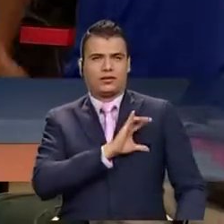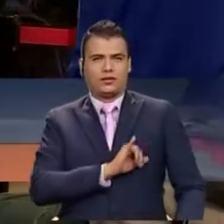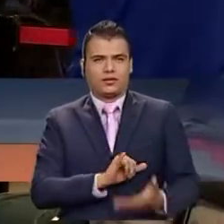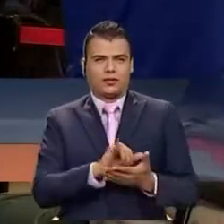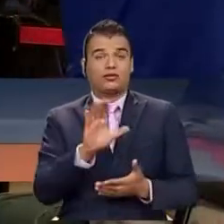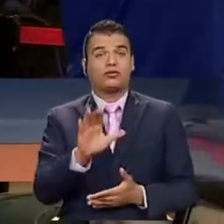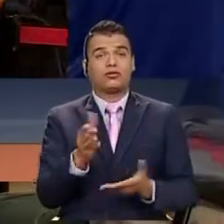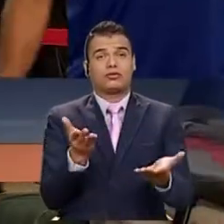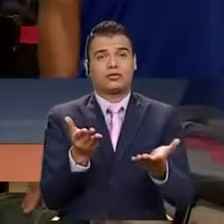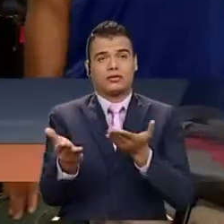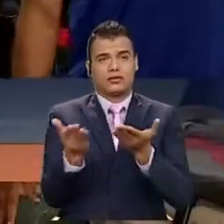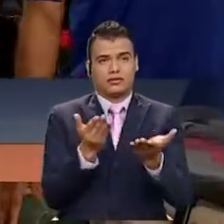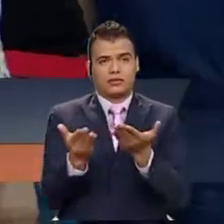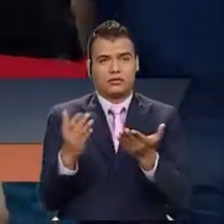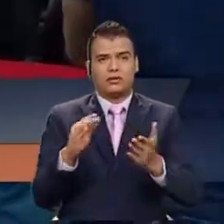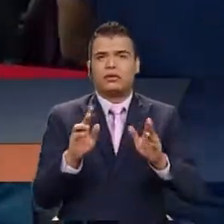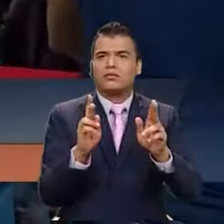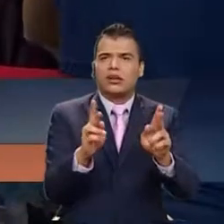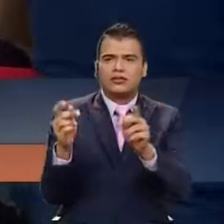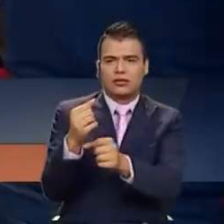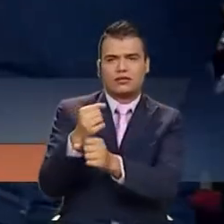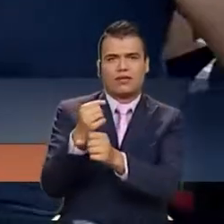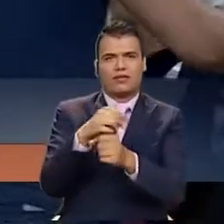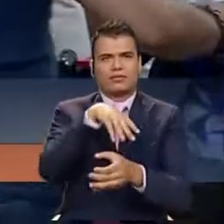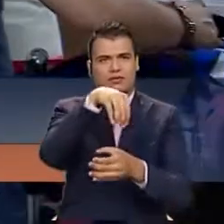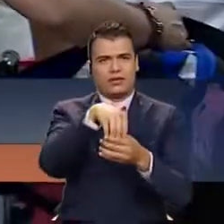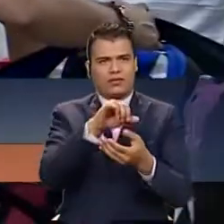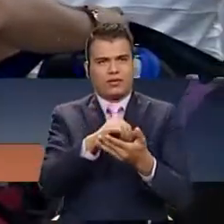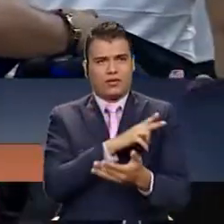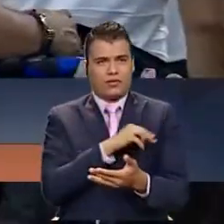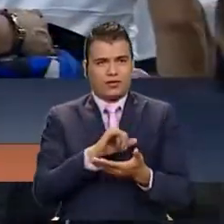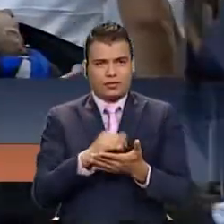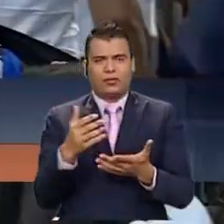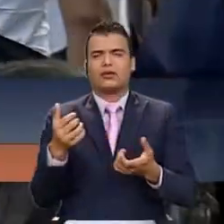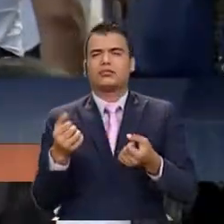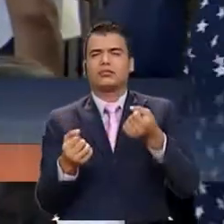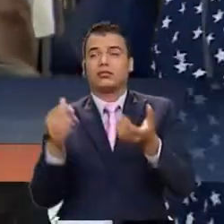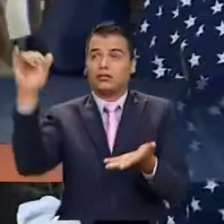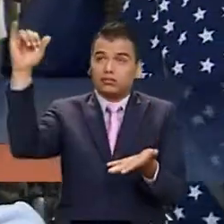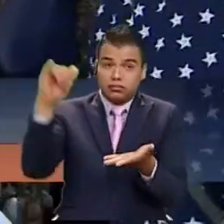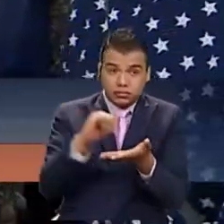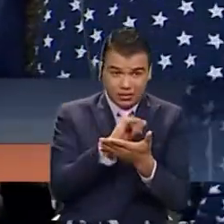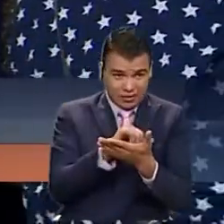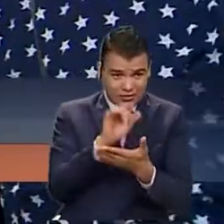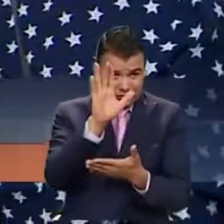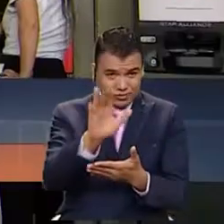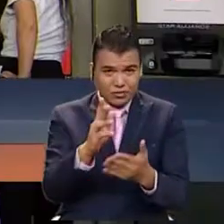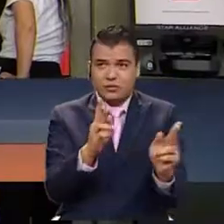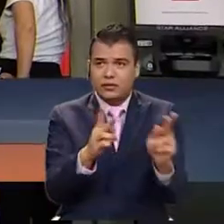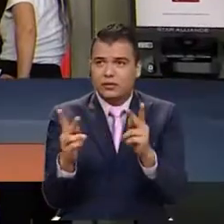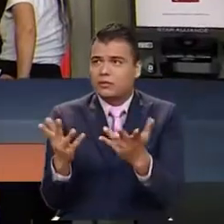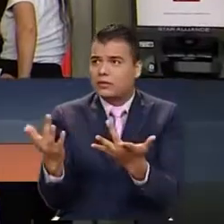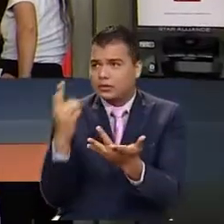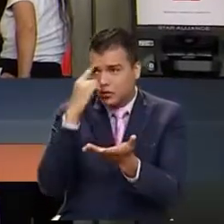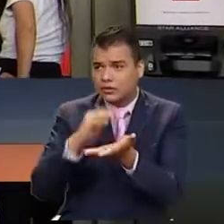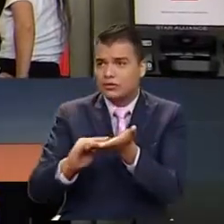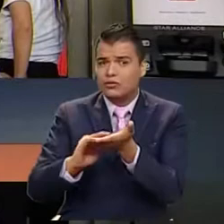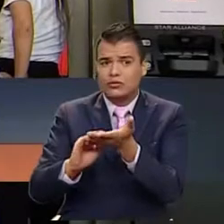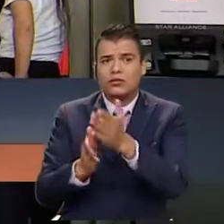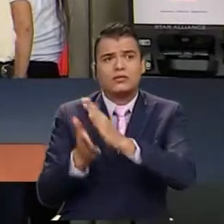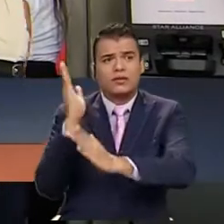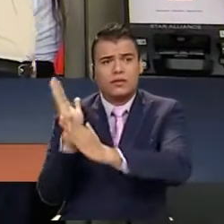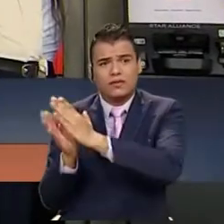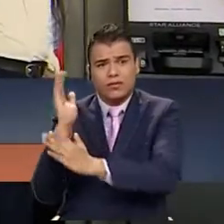El paro de los pilotos de Avianca tiene colapsado al puerto aéreo, donde los pasajeros esperan desde el lunes soluciones para poder llegar